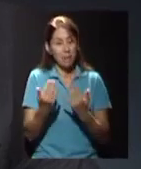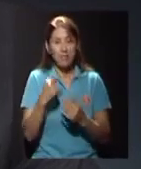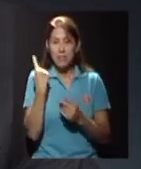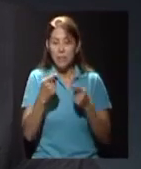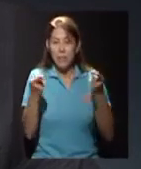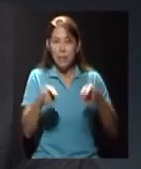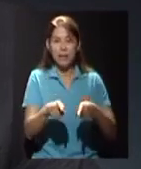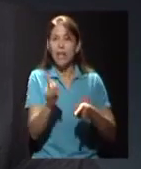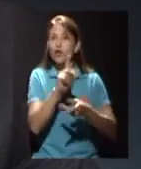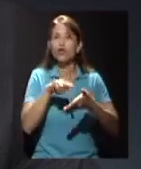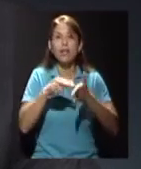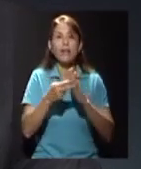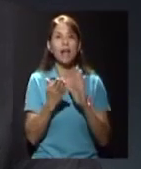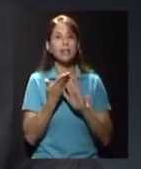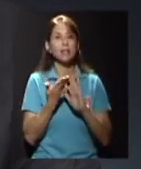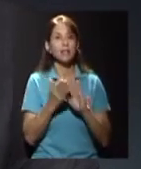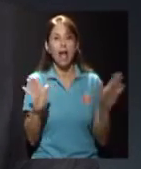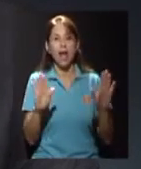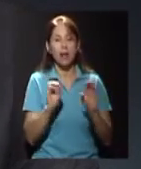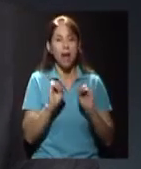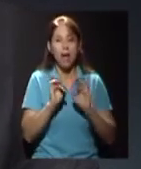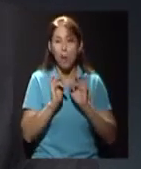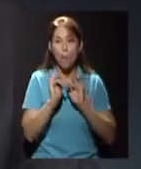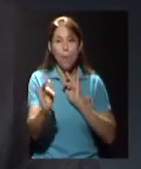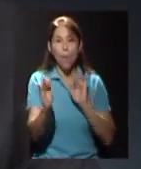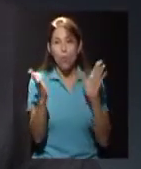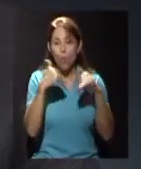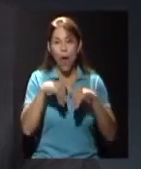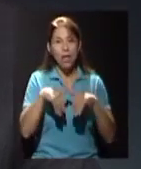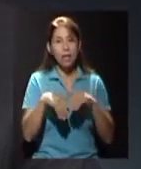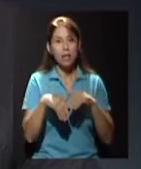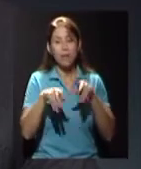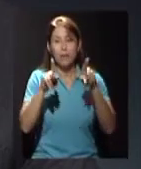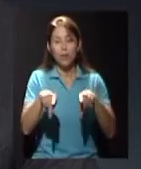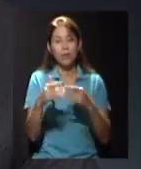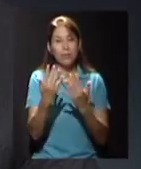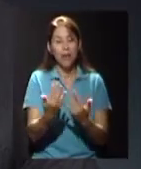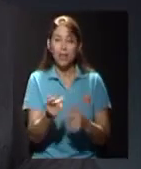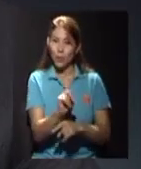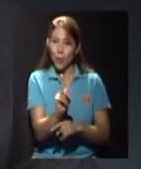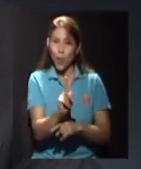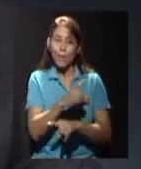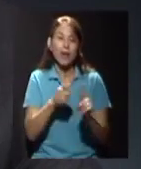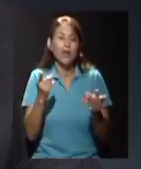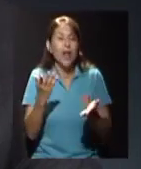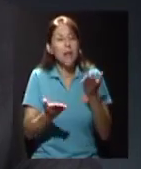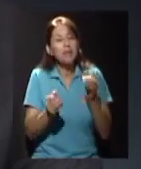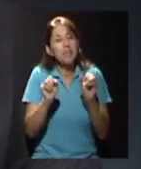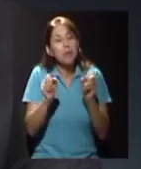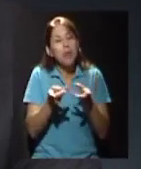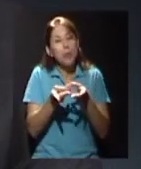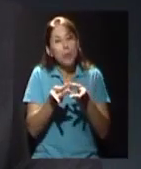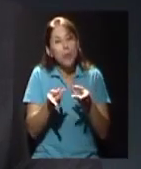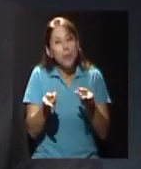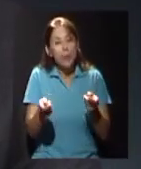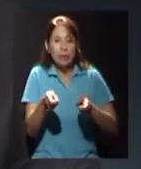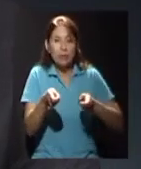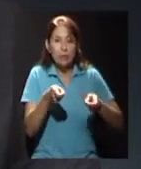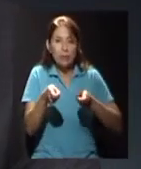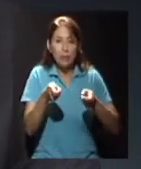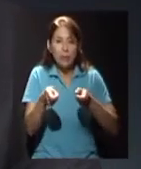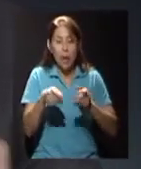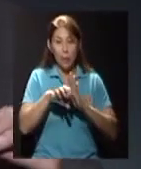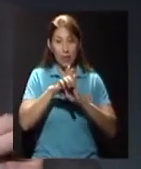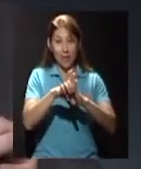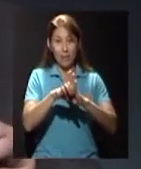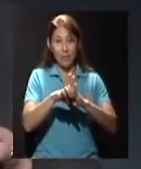eliminar si no es que se lleguen a racionalizar eso quiere decir que a lo mejor la atención inmediata no se le